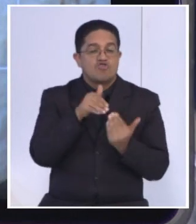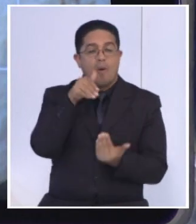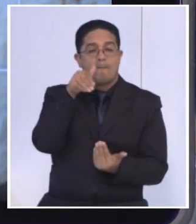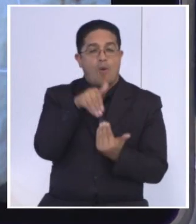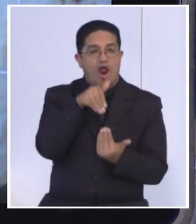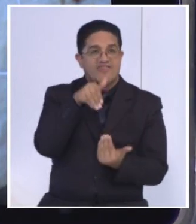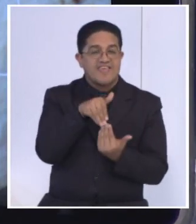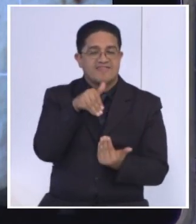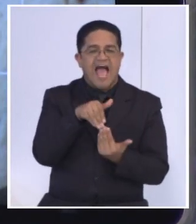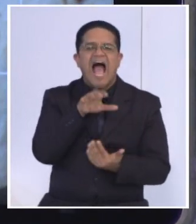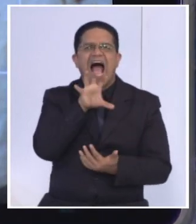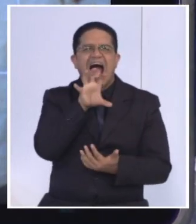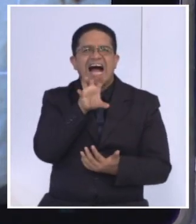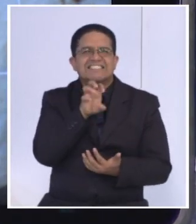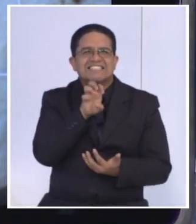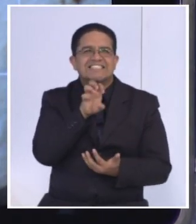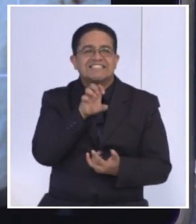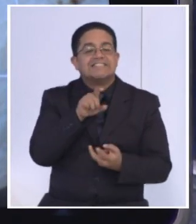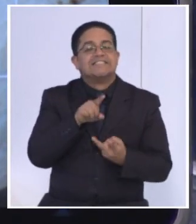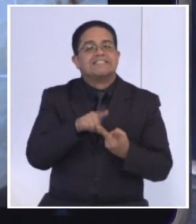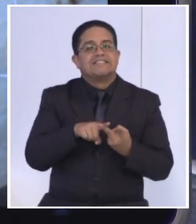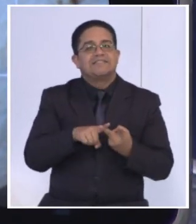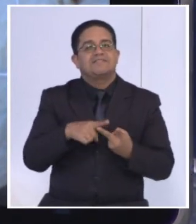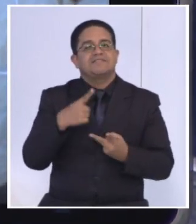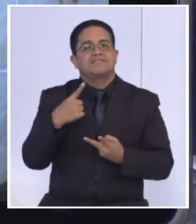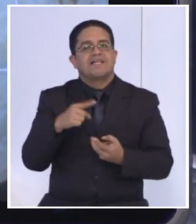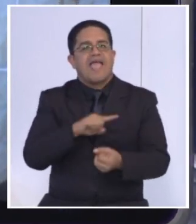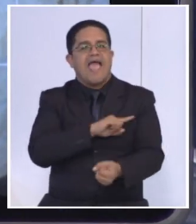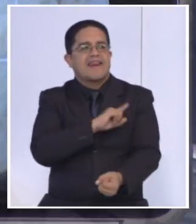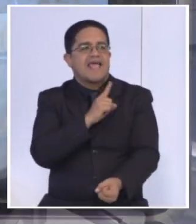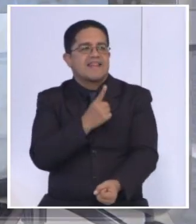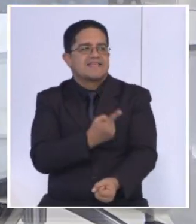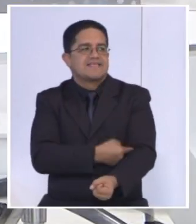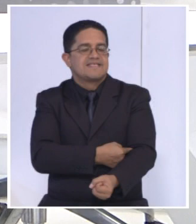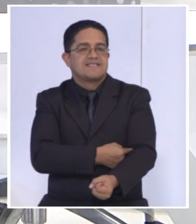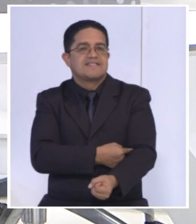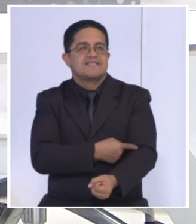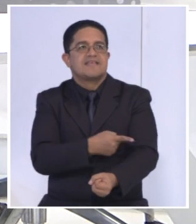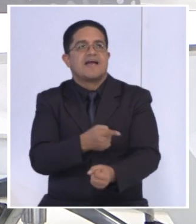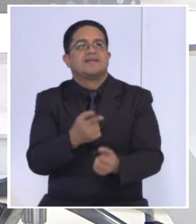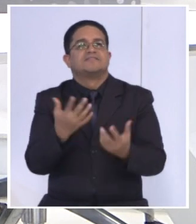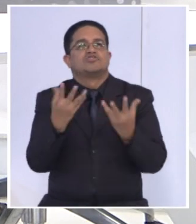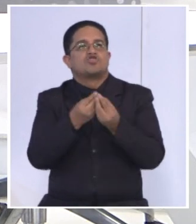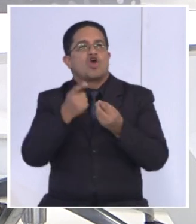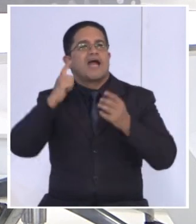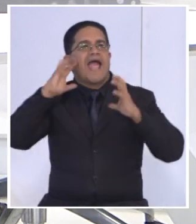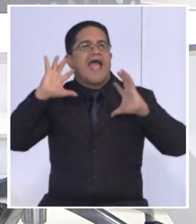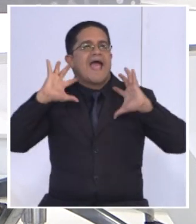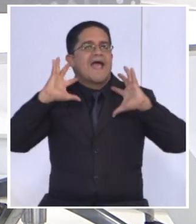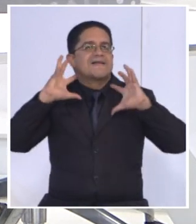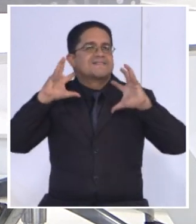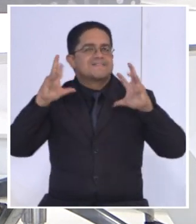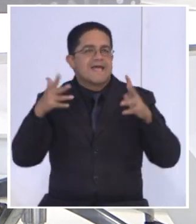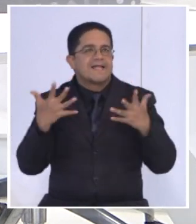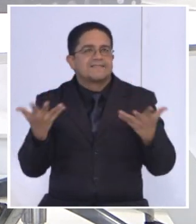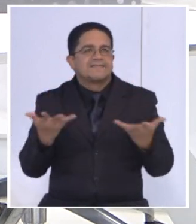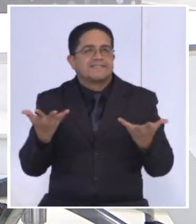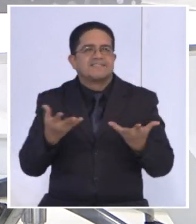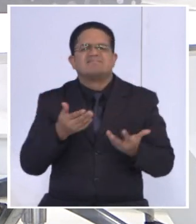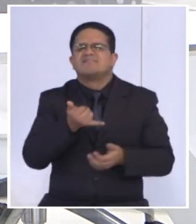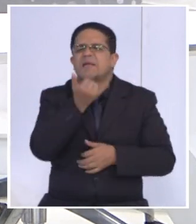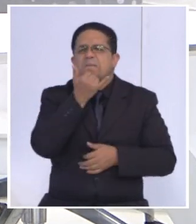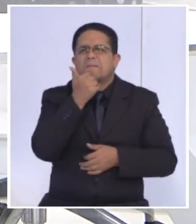y generamos esa cantidad de energía y de presión como tal con el estrés, ¿qué va a ocurrir con esas cargas